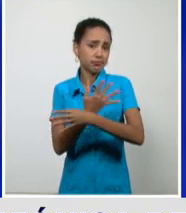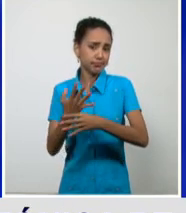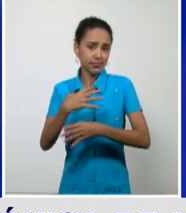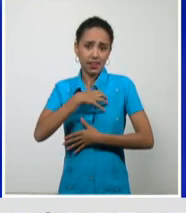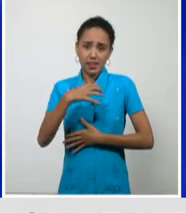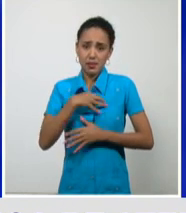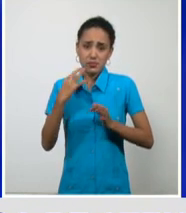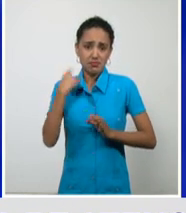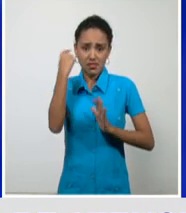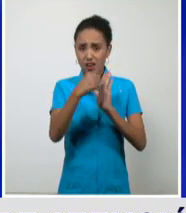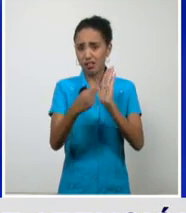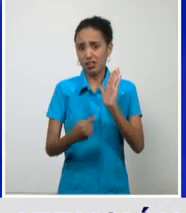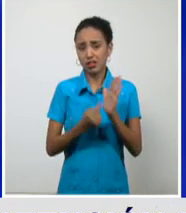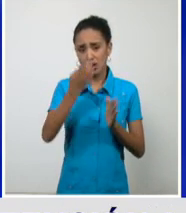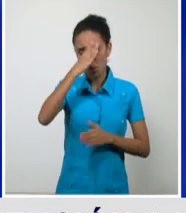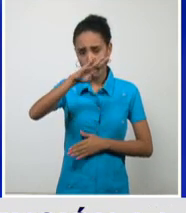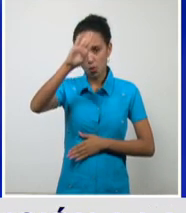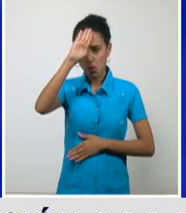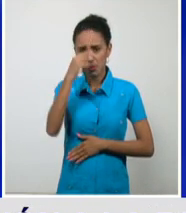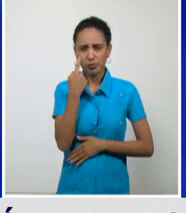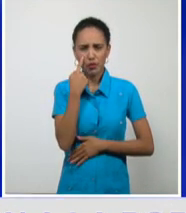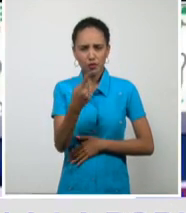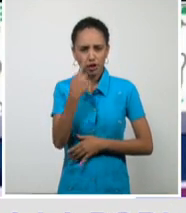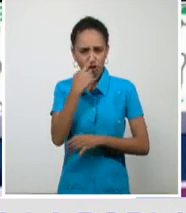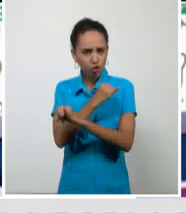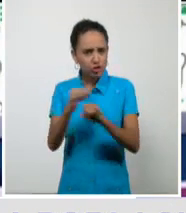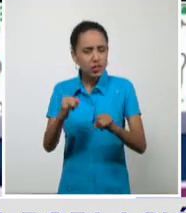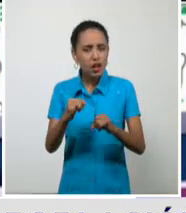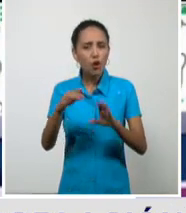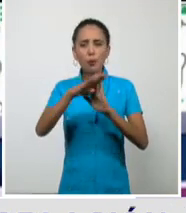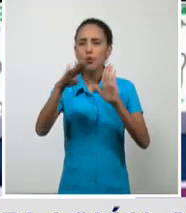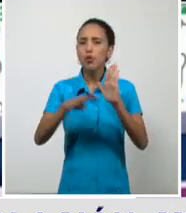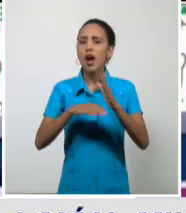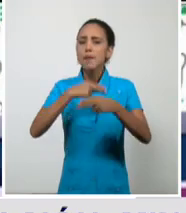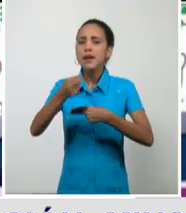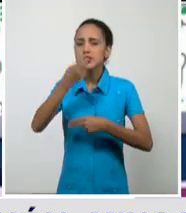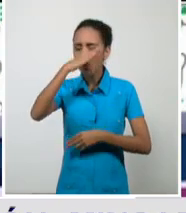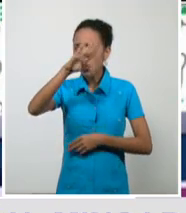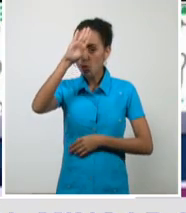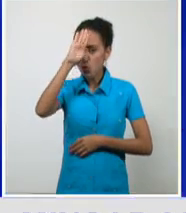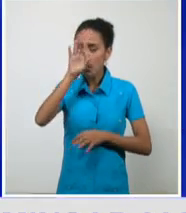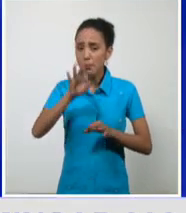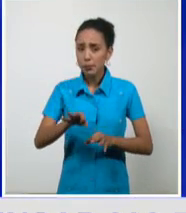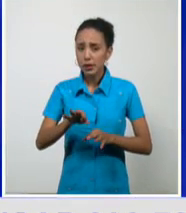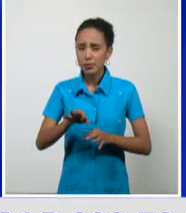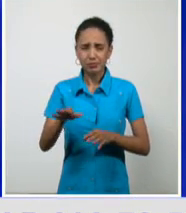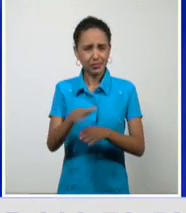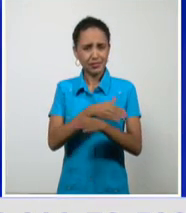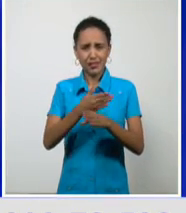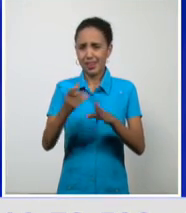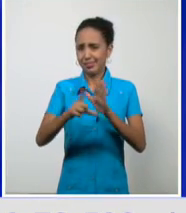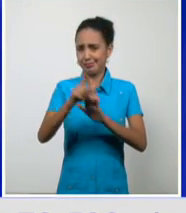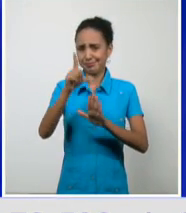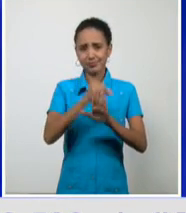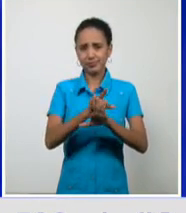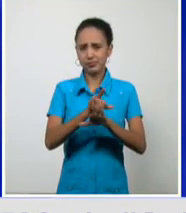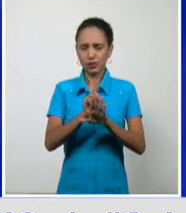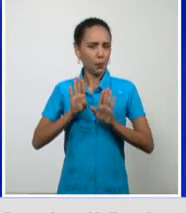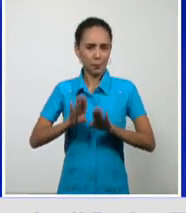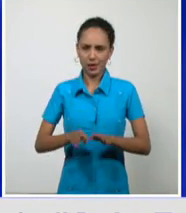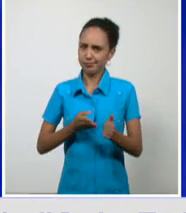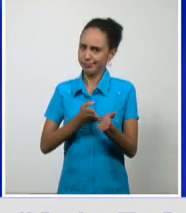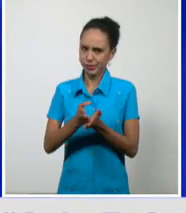hemos visto en el noticiero, en Hacemos Cuba, etcétera, las actividades delictivas desgraciadamente no se detienen. O sea, no